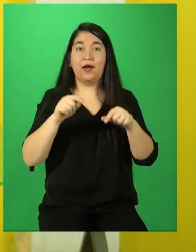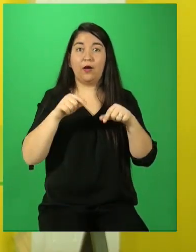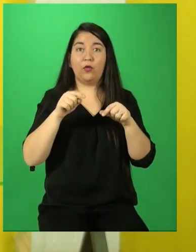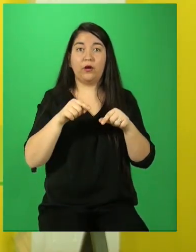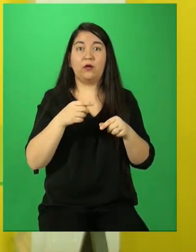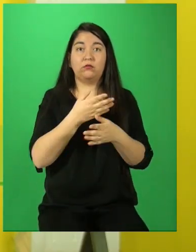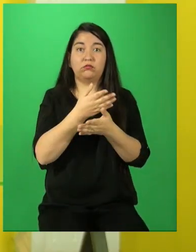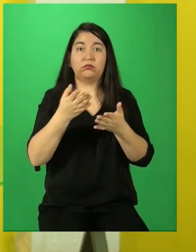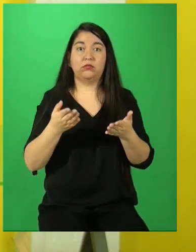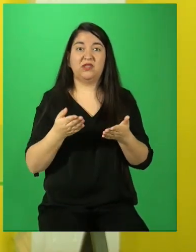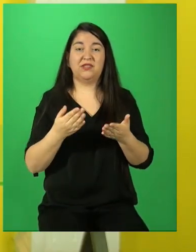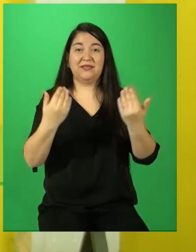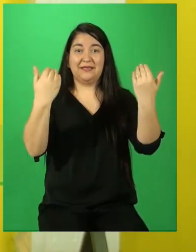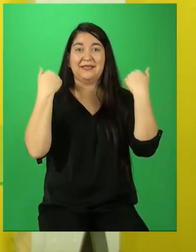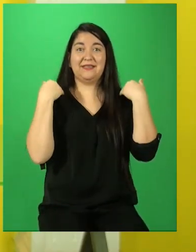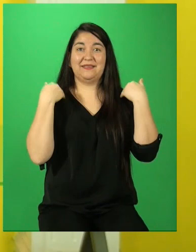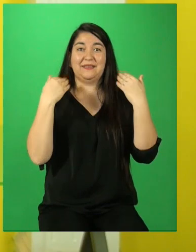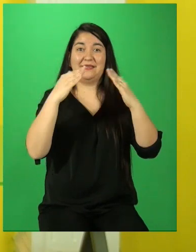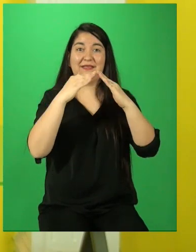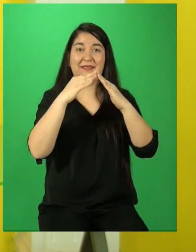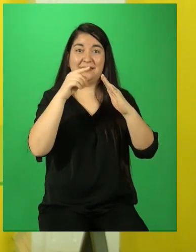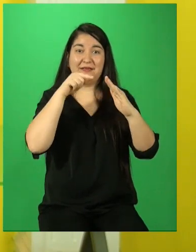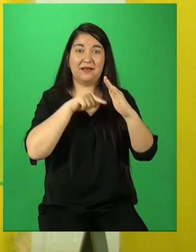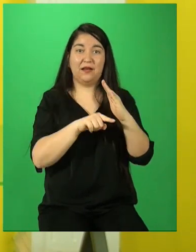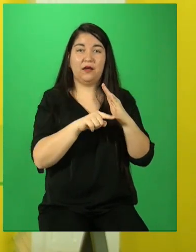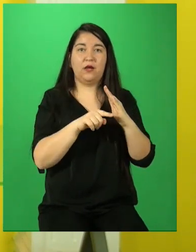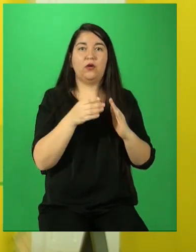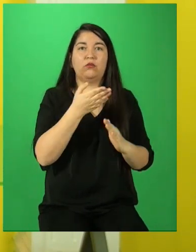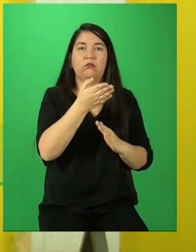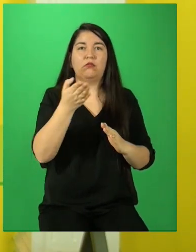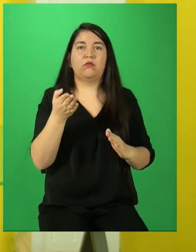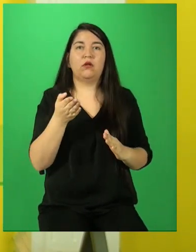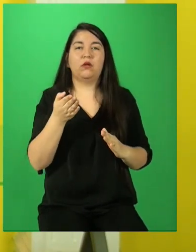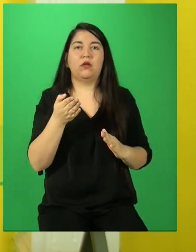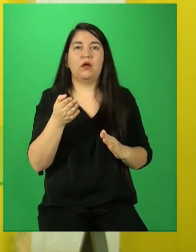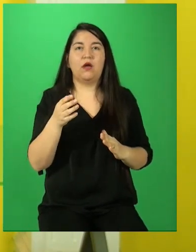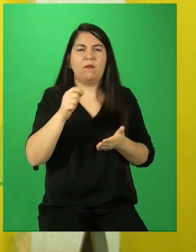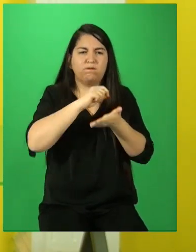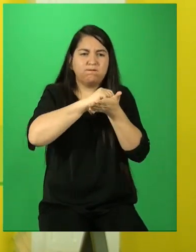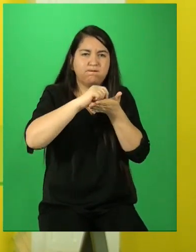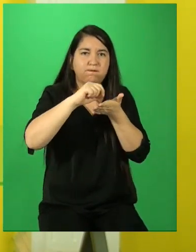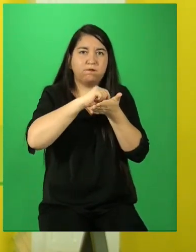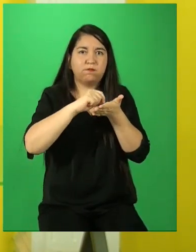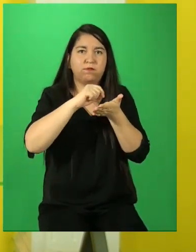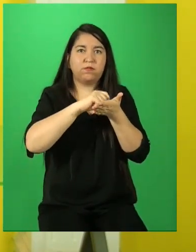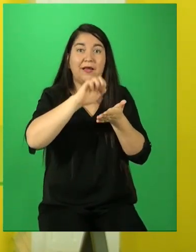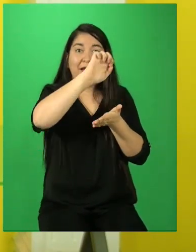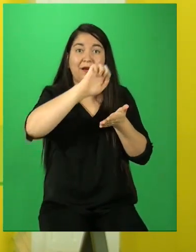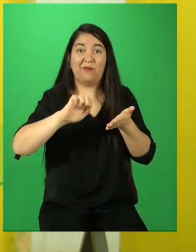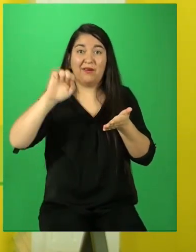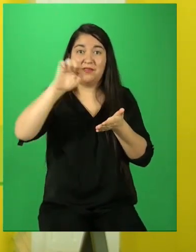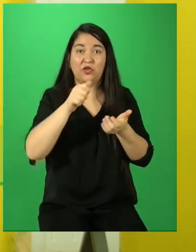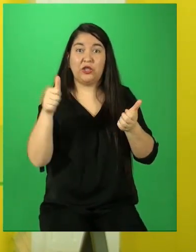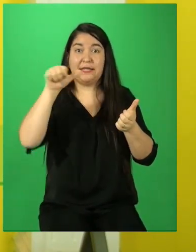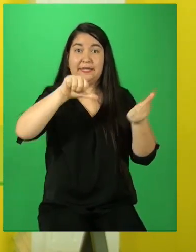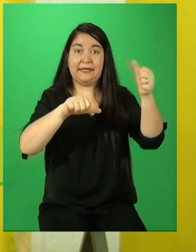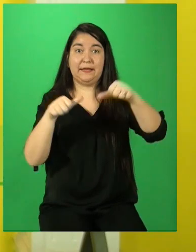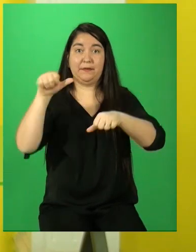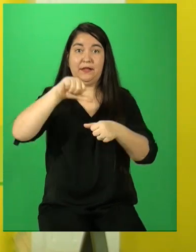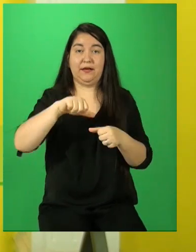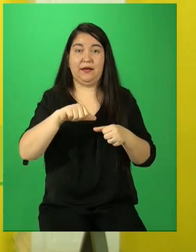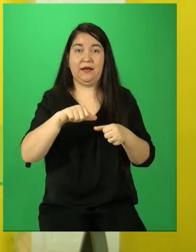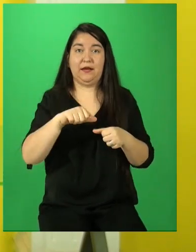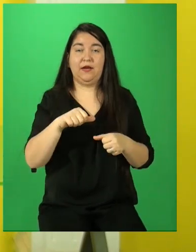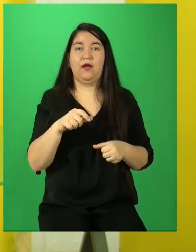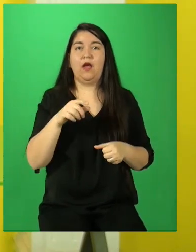un ejercicio para practicar en sus casas, el cual van a tener que escribir la ecuación química y como yo